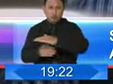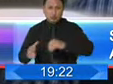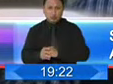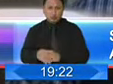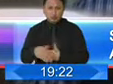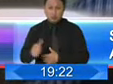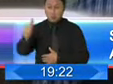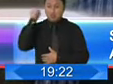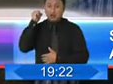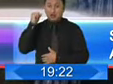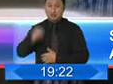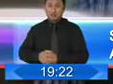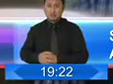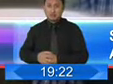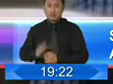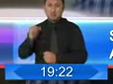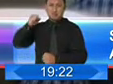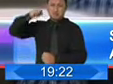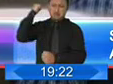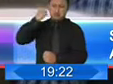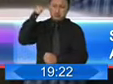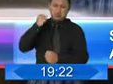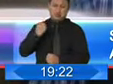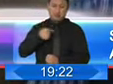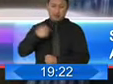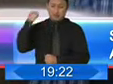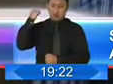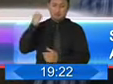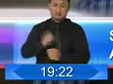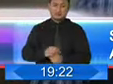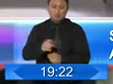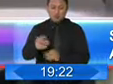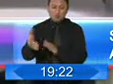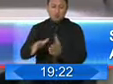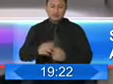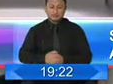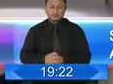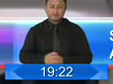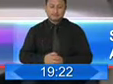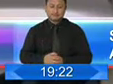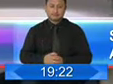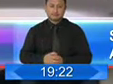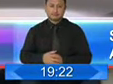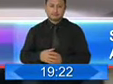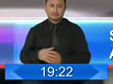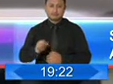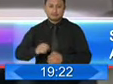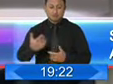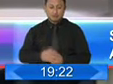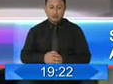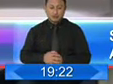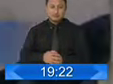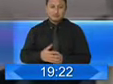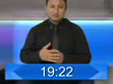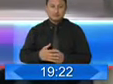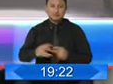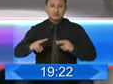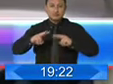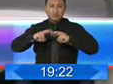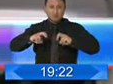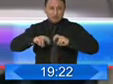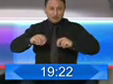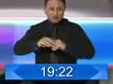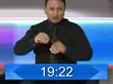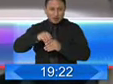Porque por atrás le pegó un puñalazo por aquí y ahí lo ha matado. Se procedió a realizar el examen externo, se